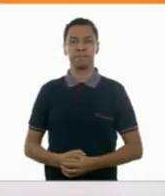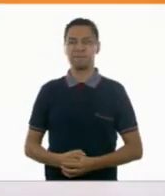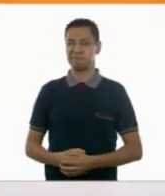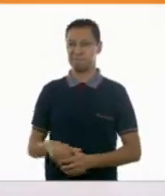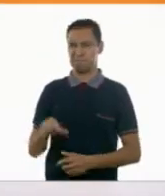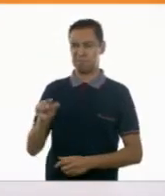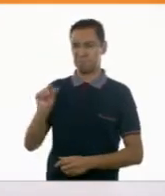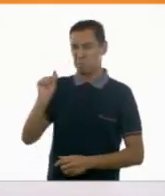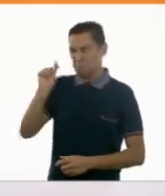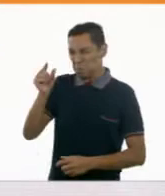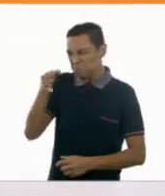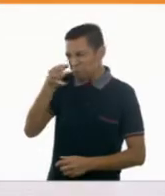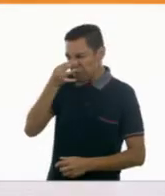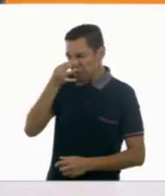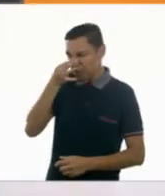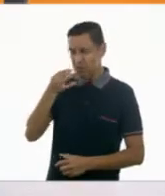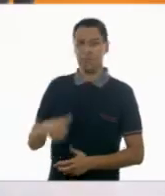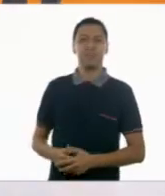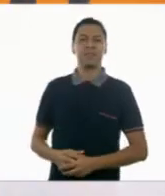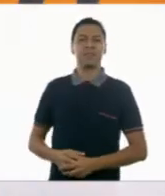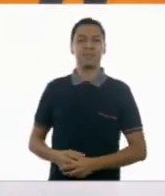Casi. Casi.